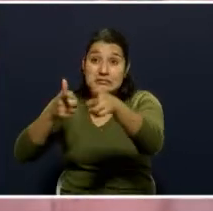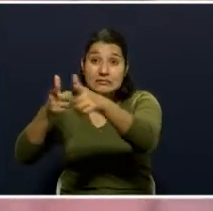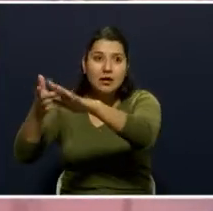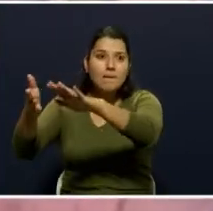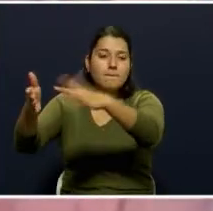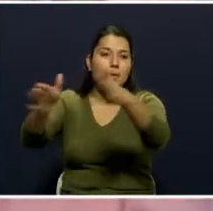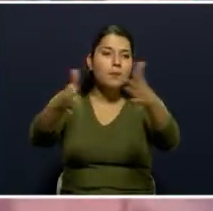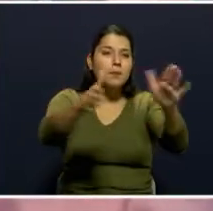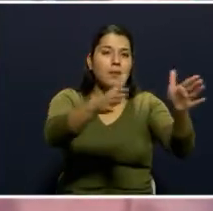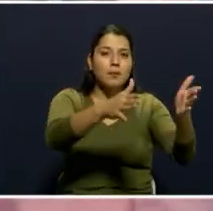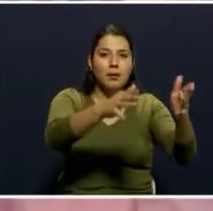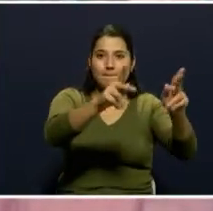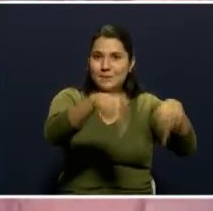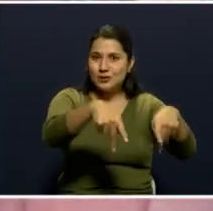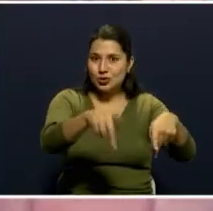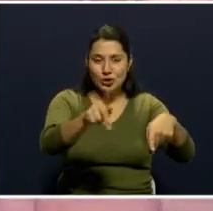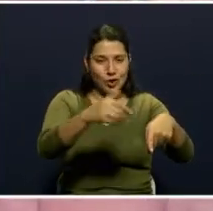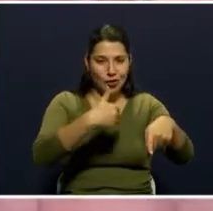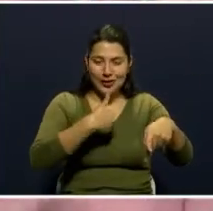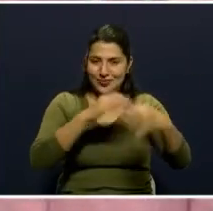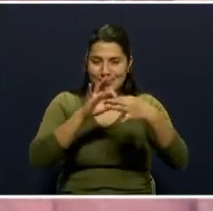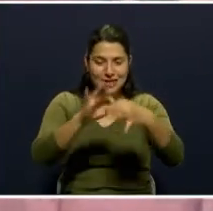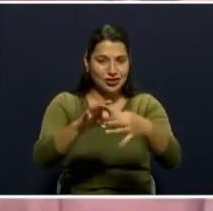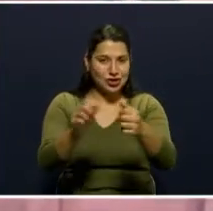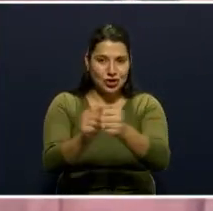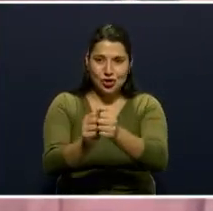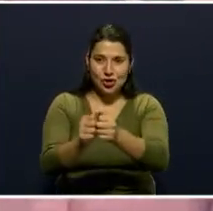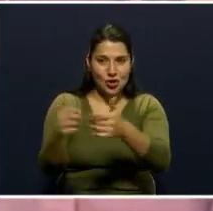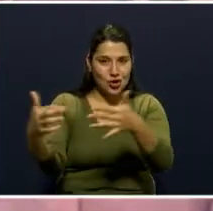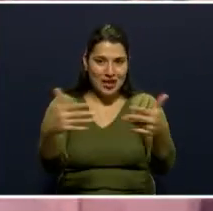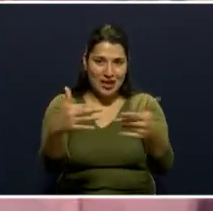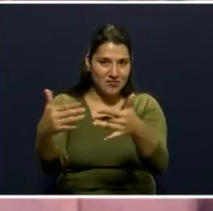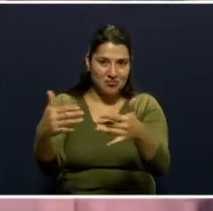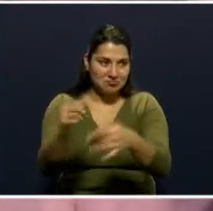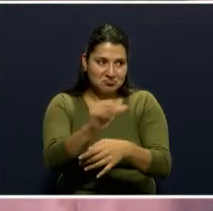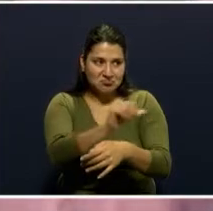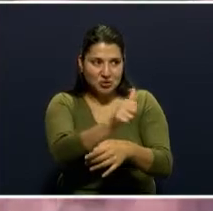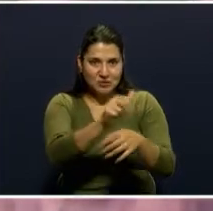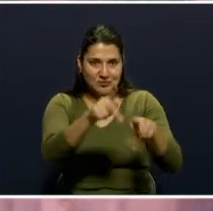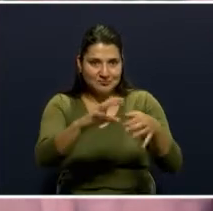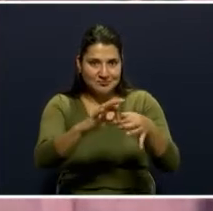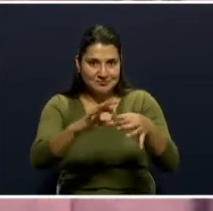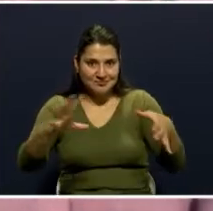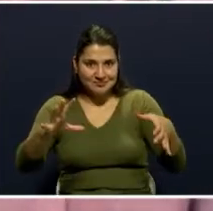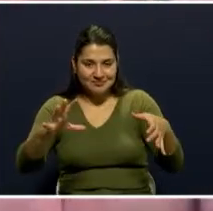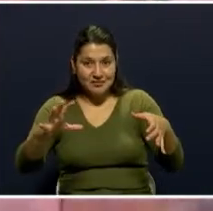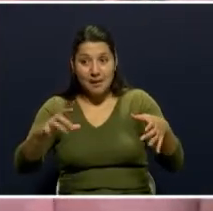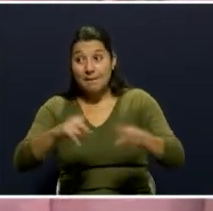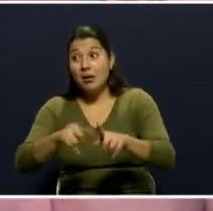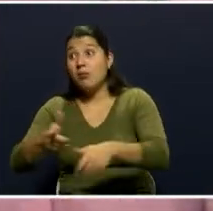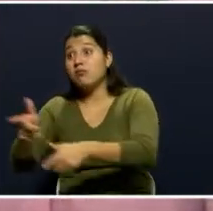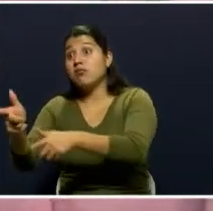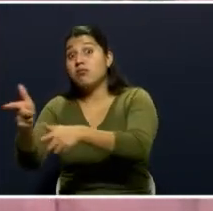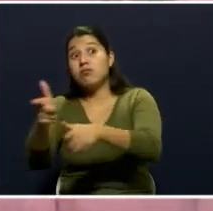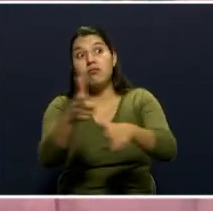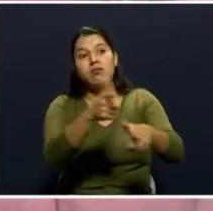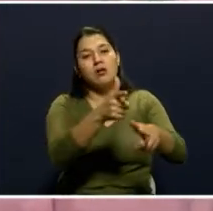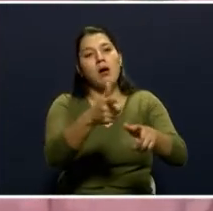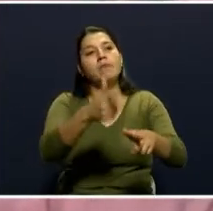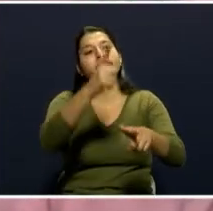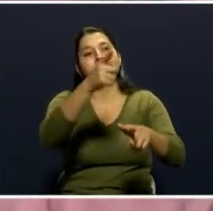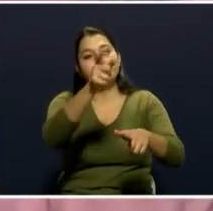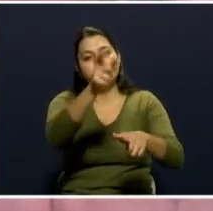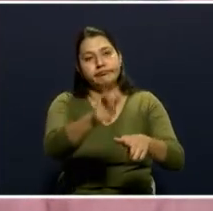es una de las posibles hipótesis. Otra de las cosas que se maneja es que el receptor